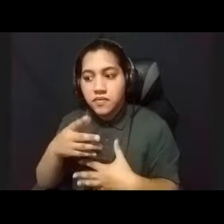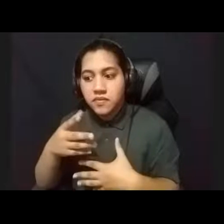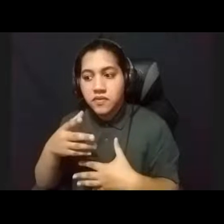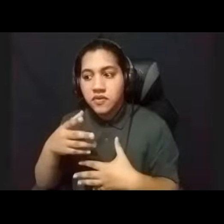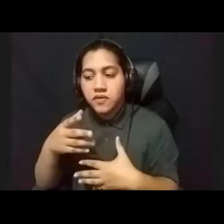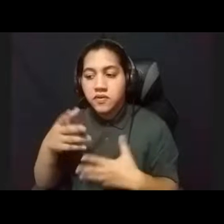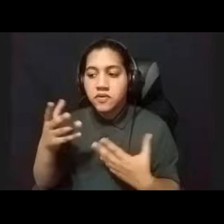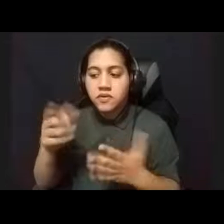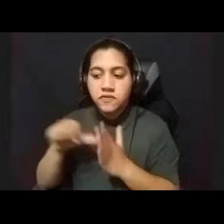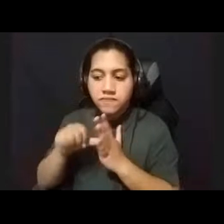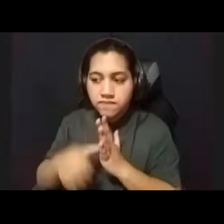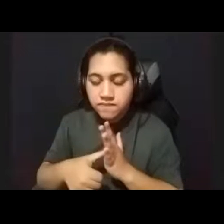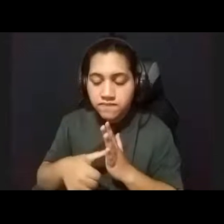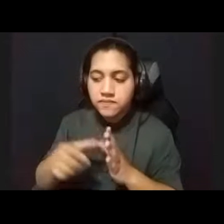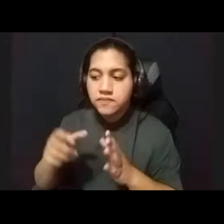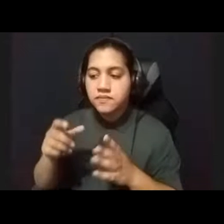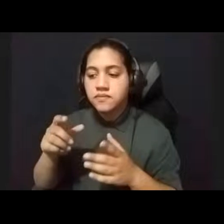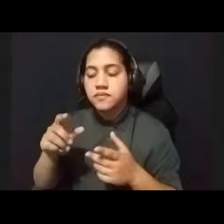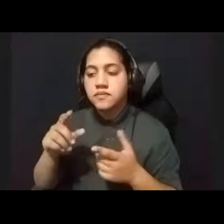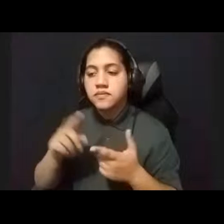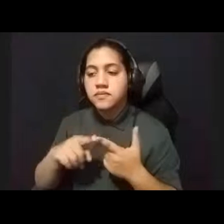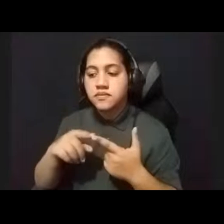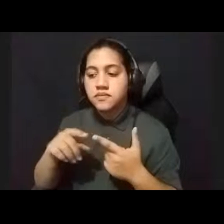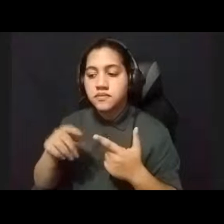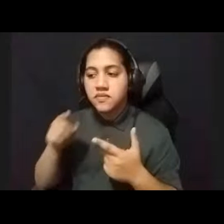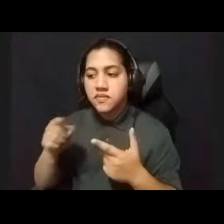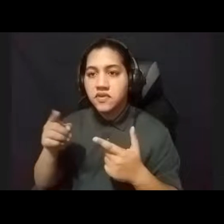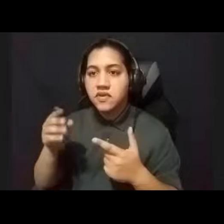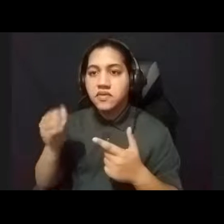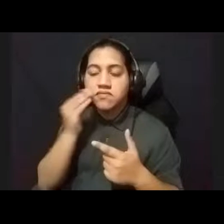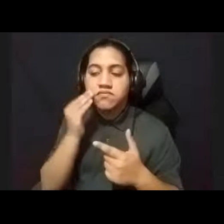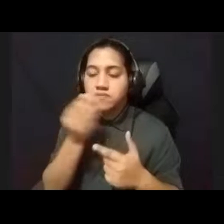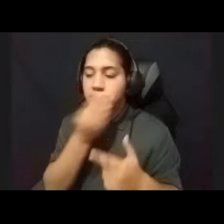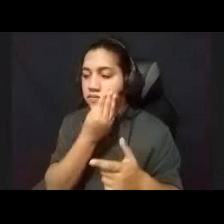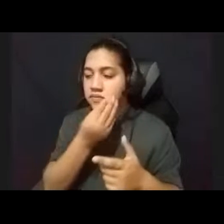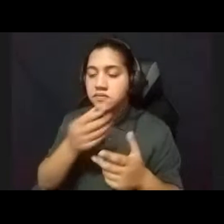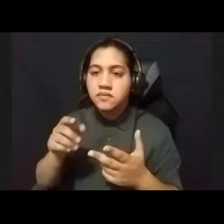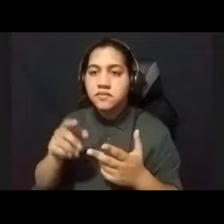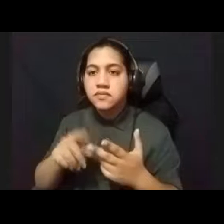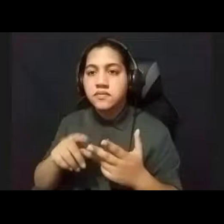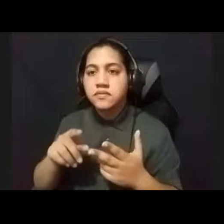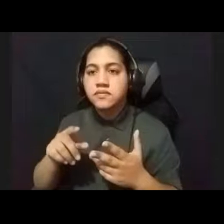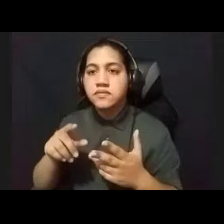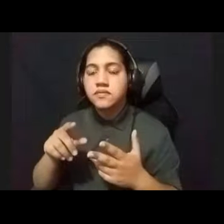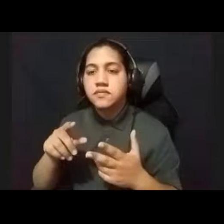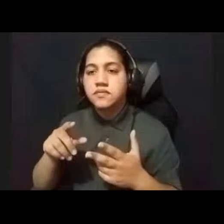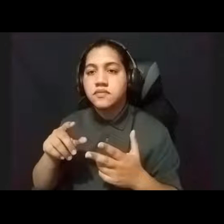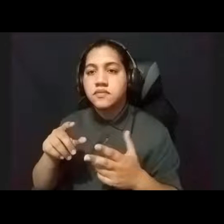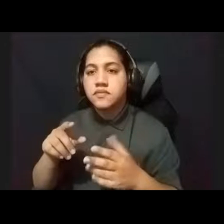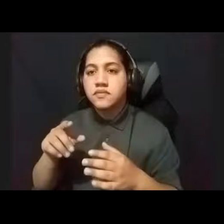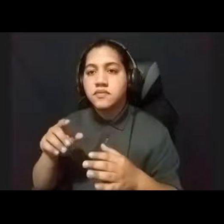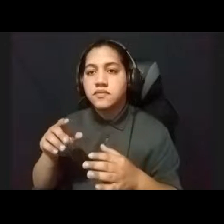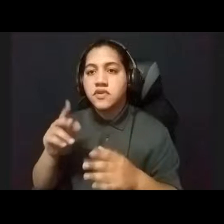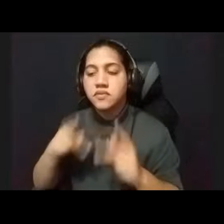hacían más énfasis en que ella se ponía polvo, que viendo las expresiones de muchas personas en Facebook a quienes